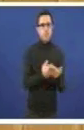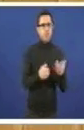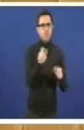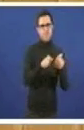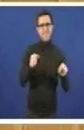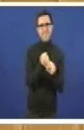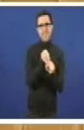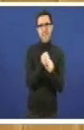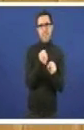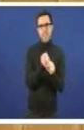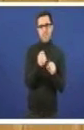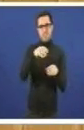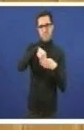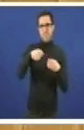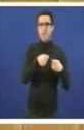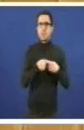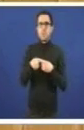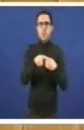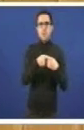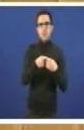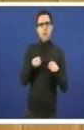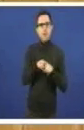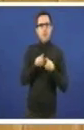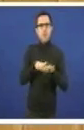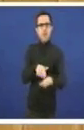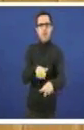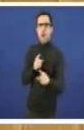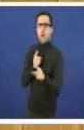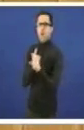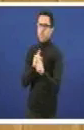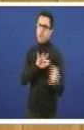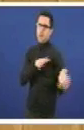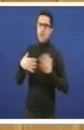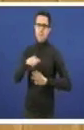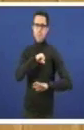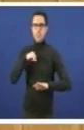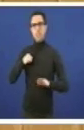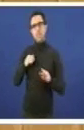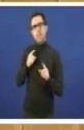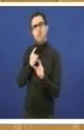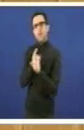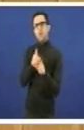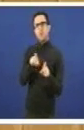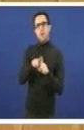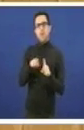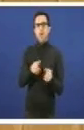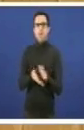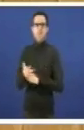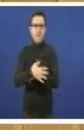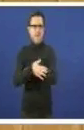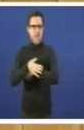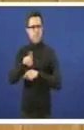manifestándose e concentrándose en contra desa privatización en contra da súa precarización e dos